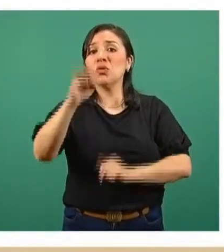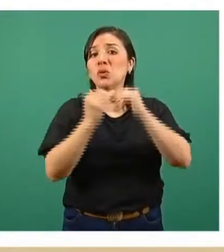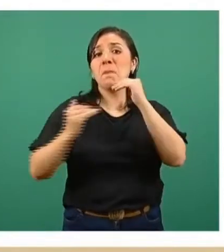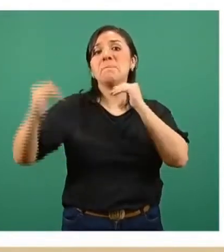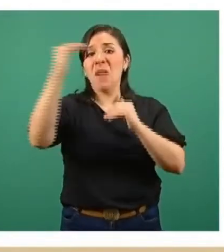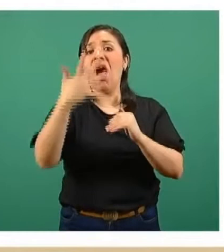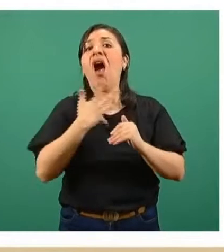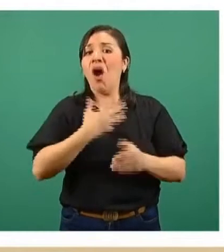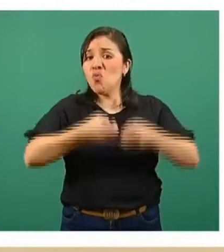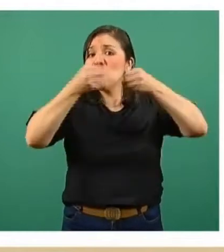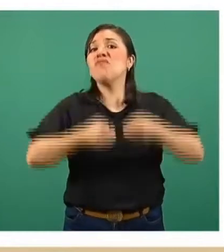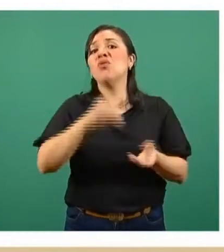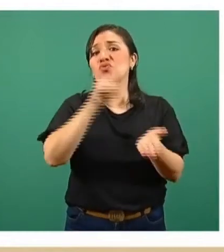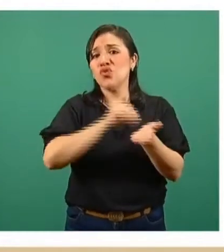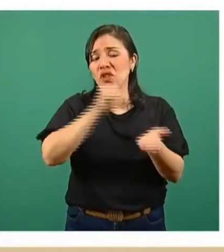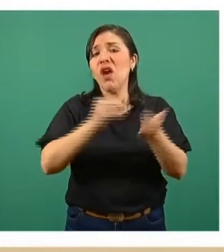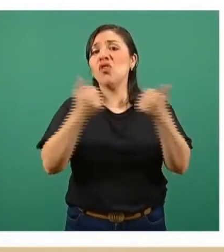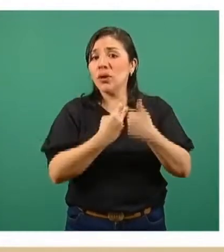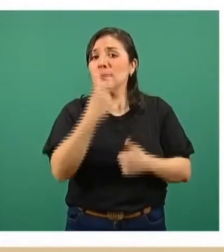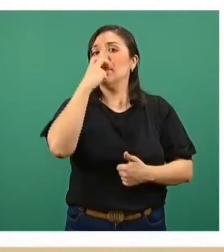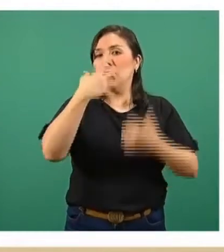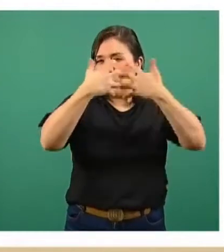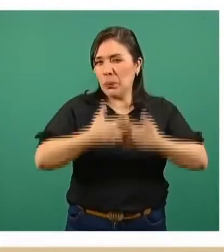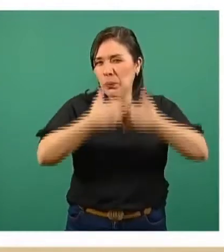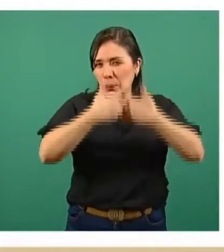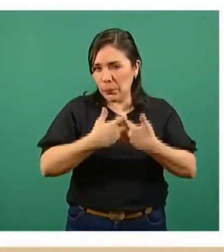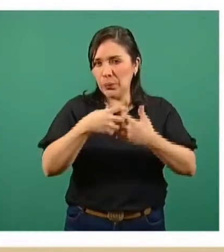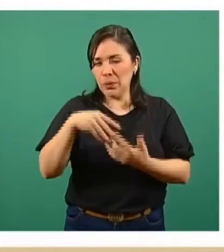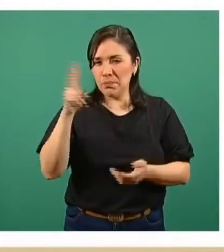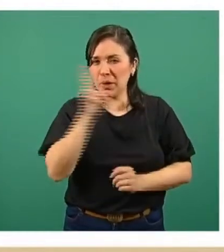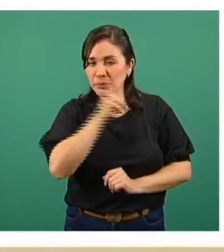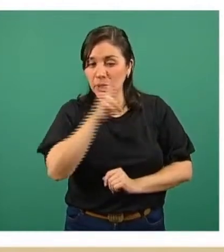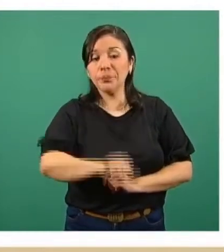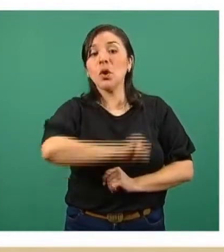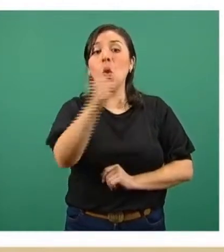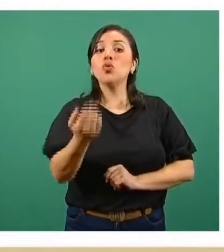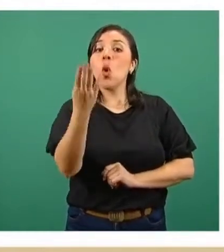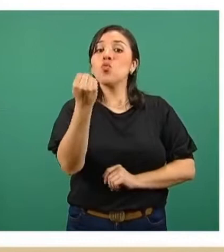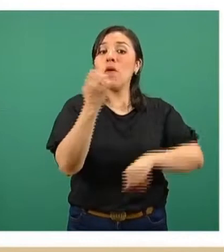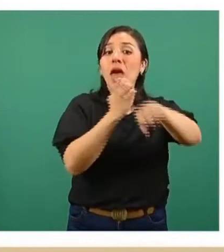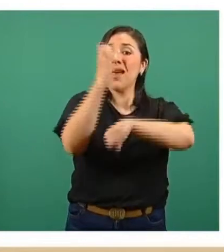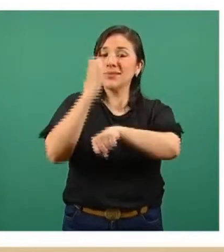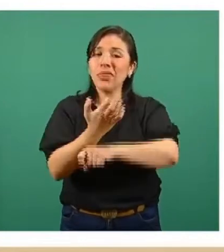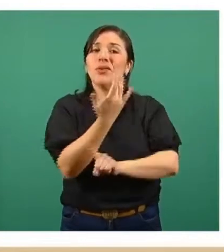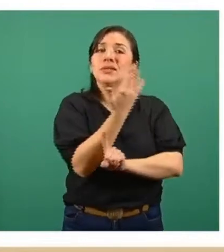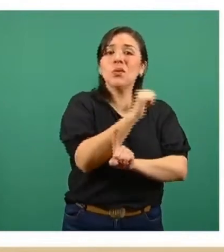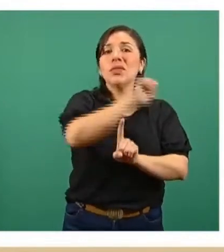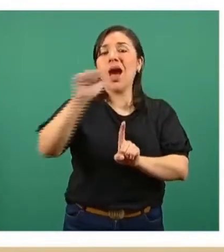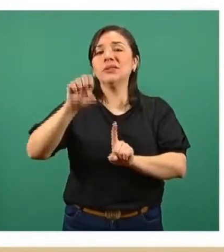de ocupación de camas con respirador mecánico. 9 estados entre el 50 y